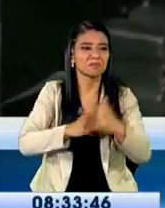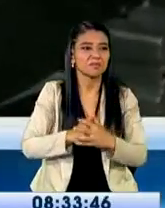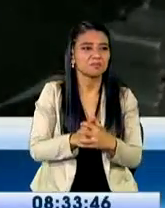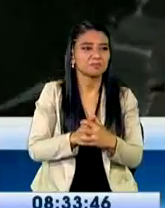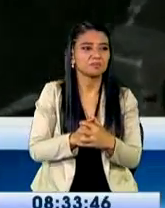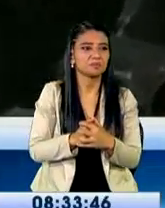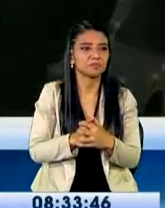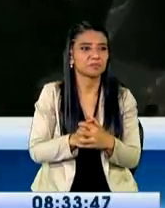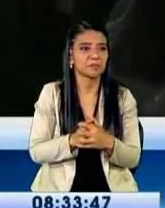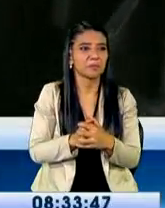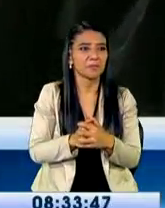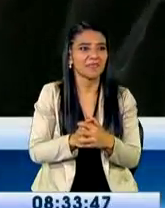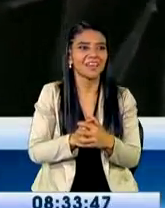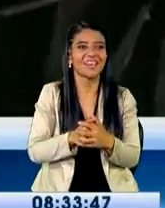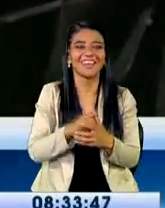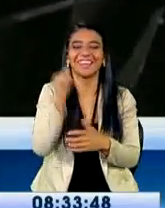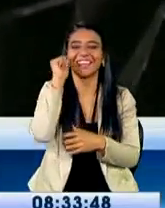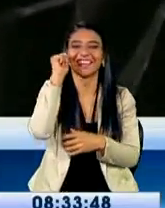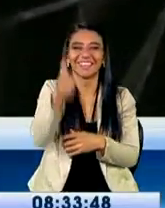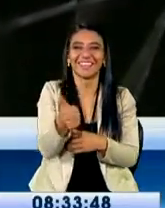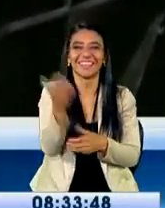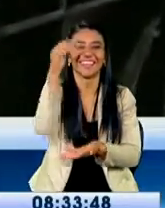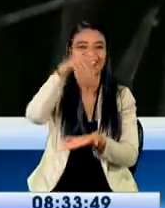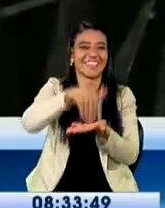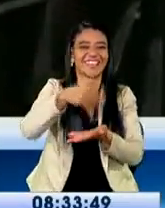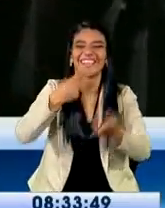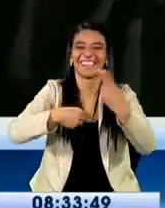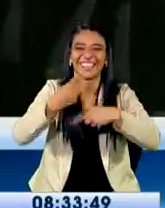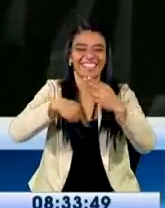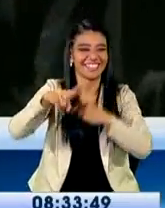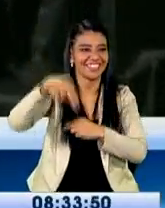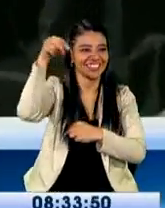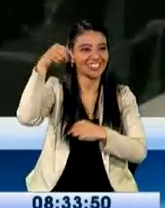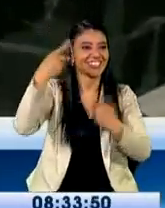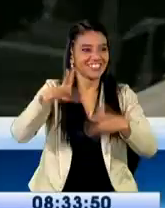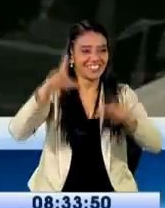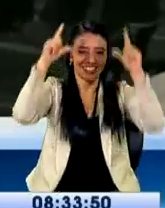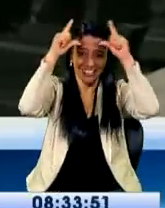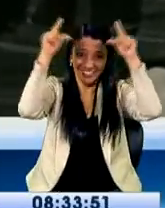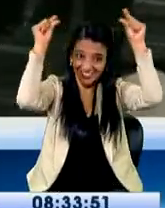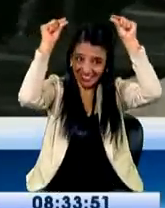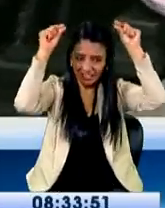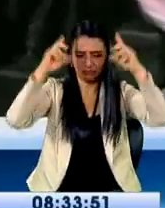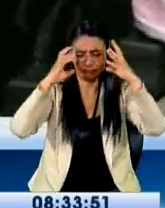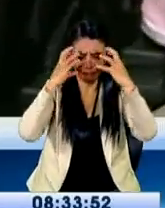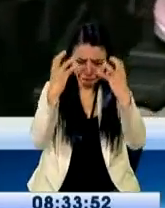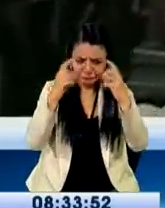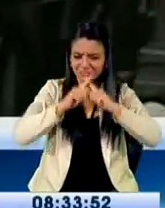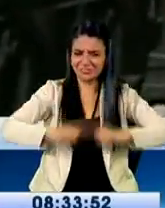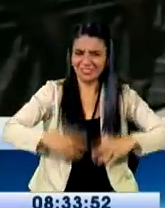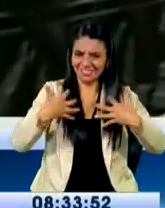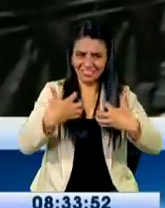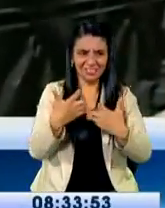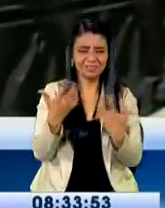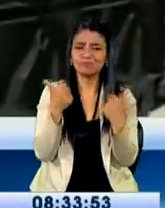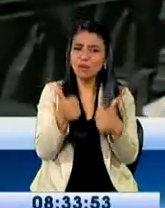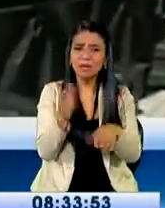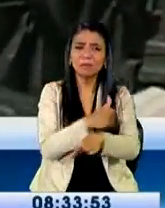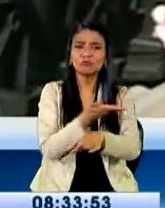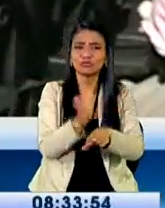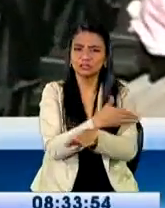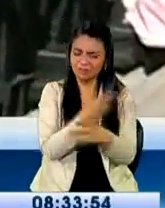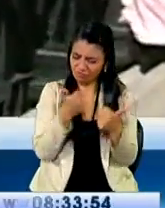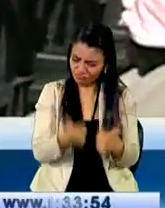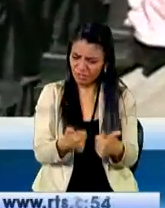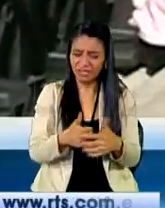a este programa que vamos a hacer mañana en este centro comercial del norte, donde van a haber disfraces, pueden ir disfrazados, va a haber buena música, garantizado buena